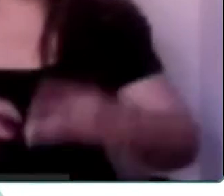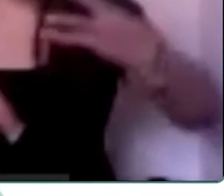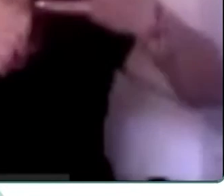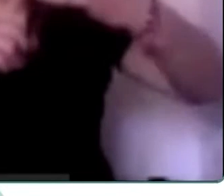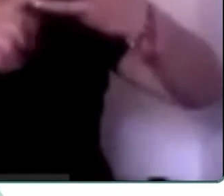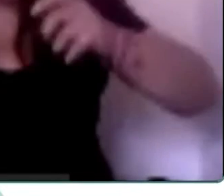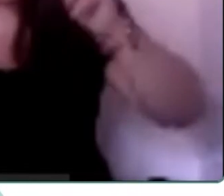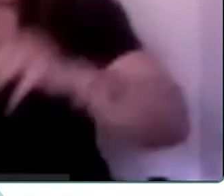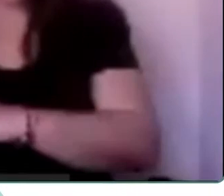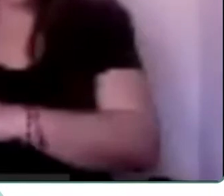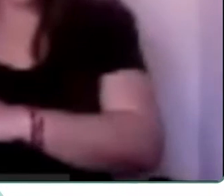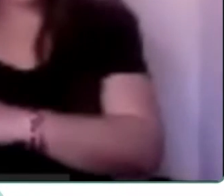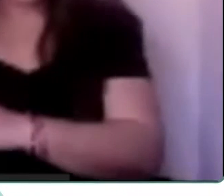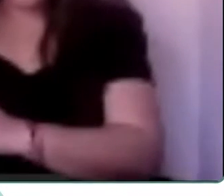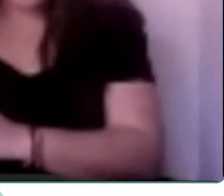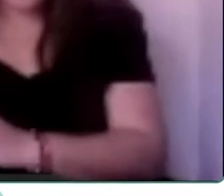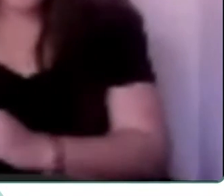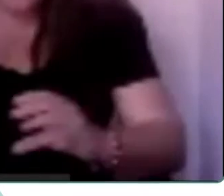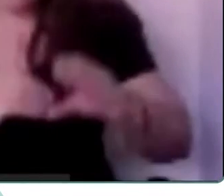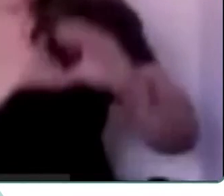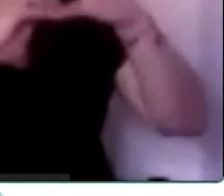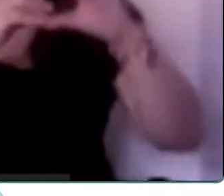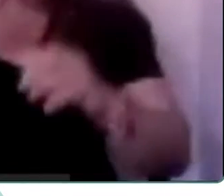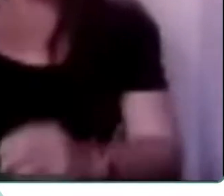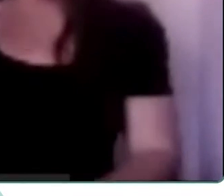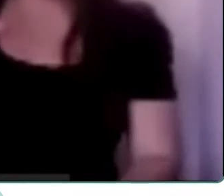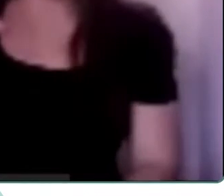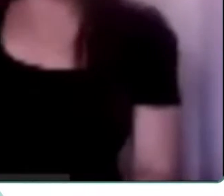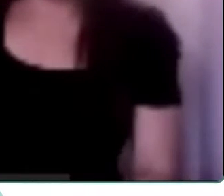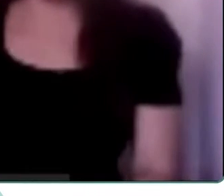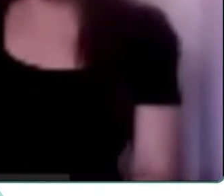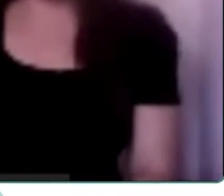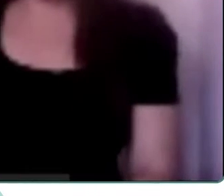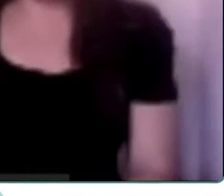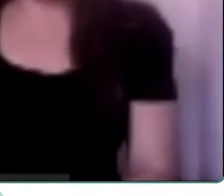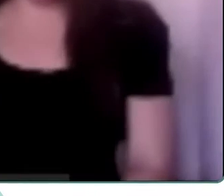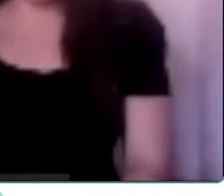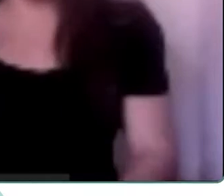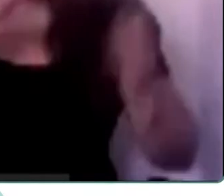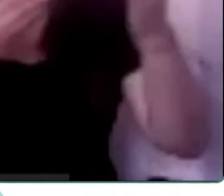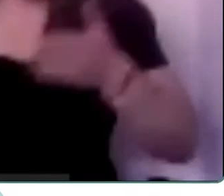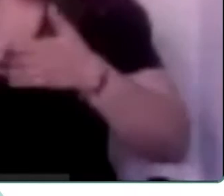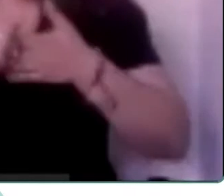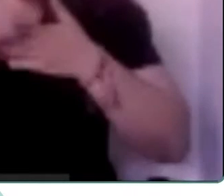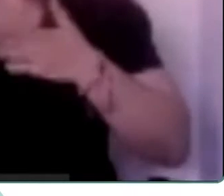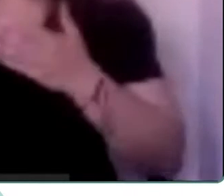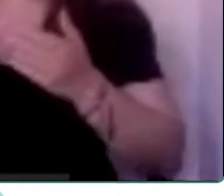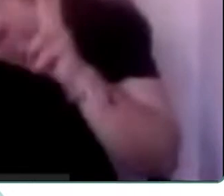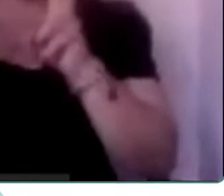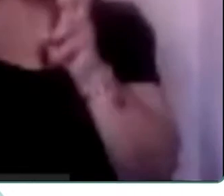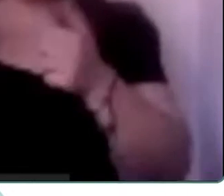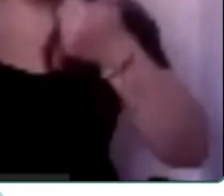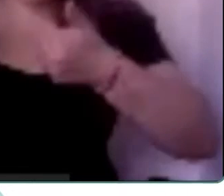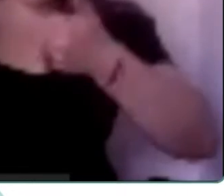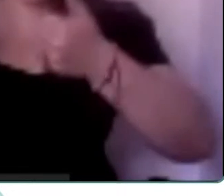Es la profesora doctora Zulay Rocío Echeverri Mejía. Su presentación tiene como tema Formación ciudadana